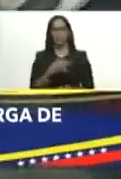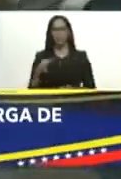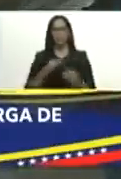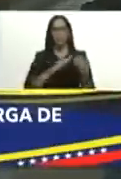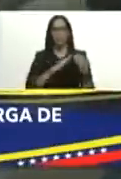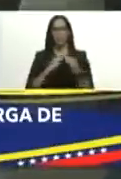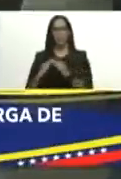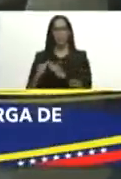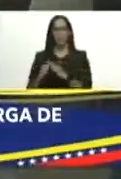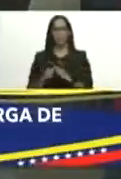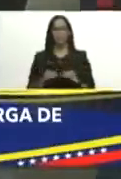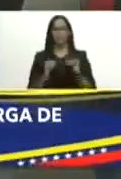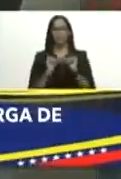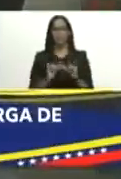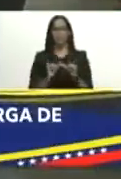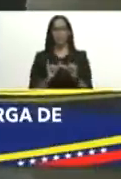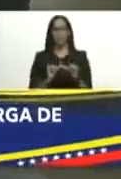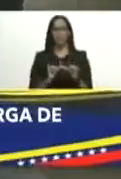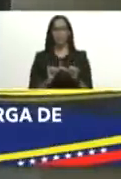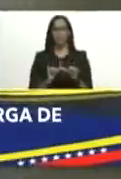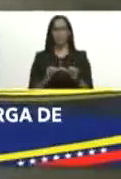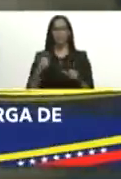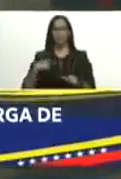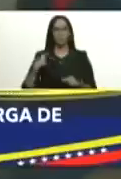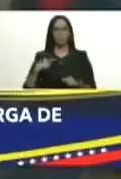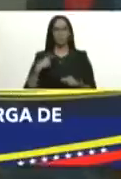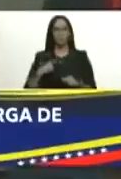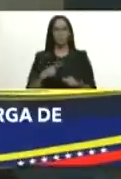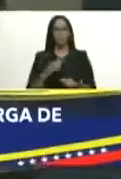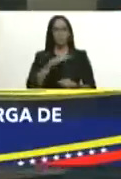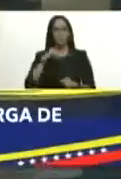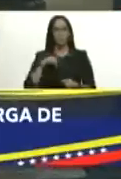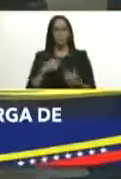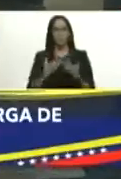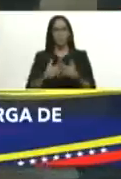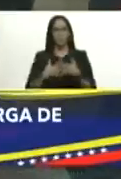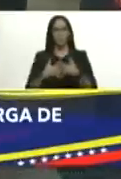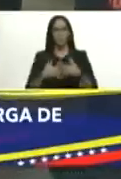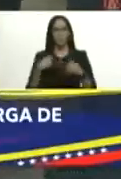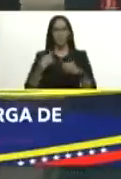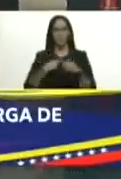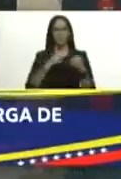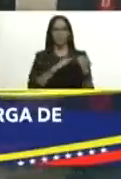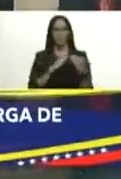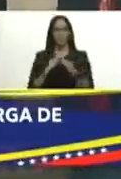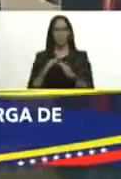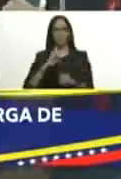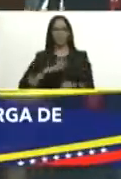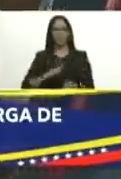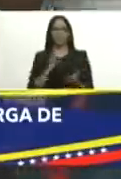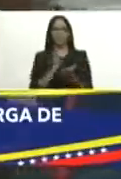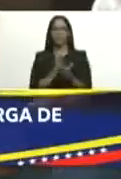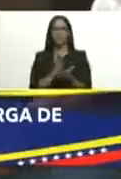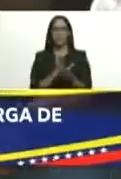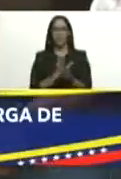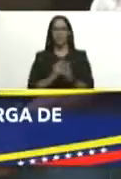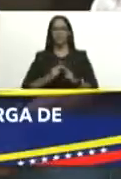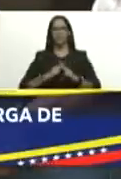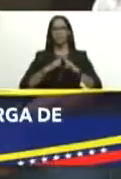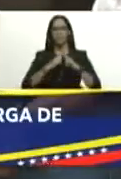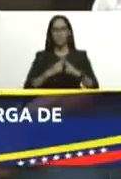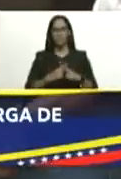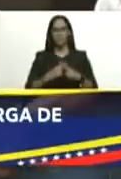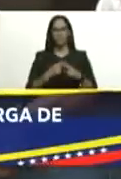comunidad. Asimismo, tenemos que nuestra empresa Gas Comunal está siempre presta a todas